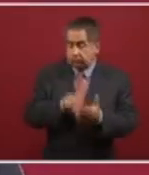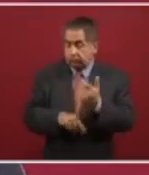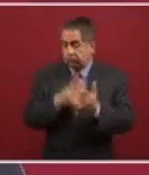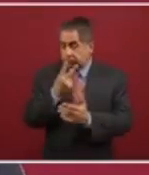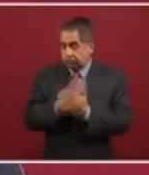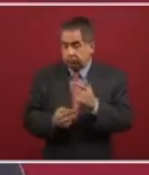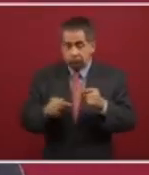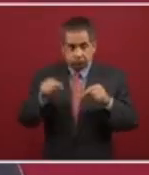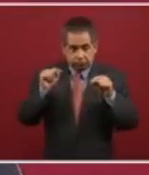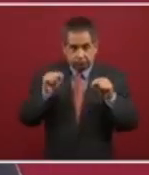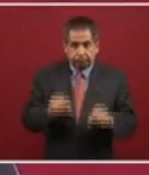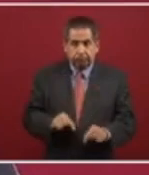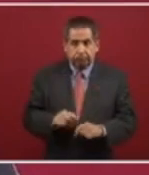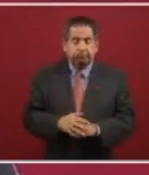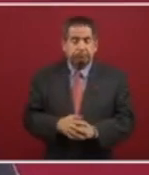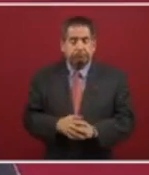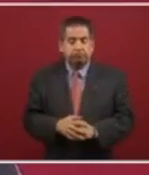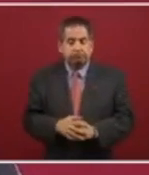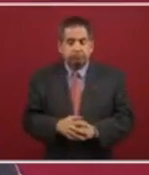las